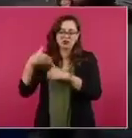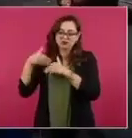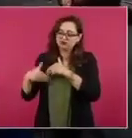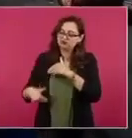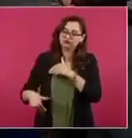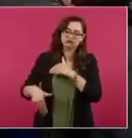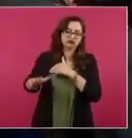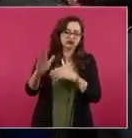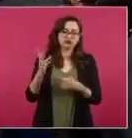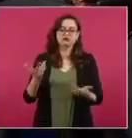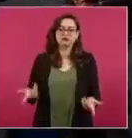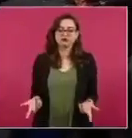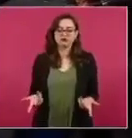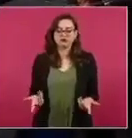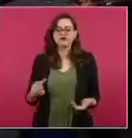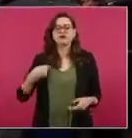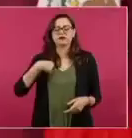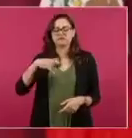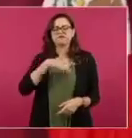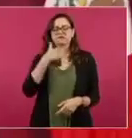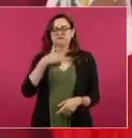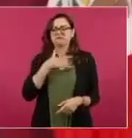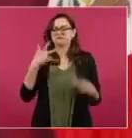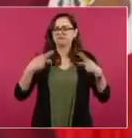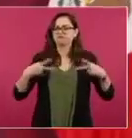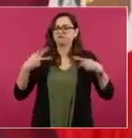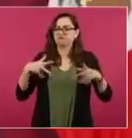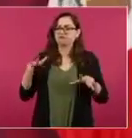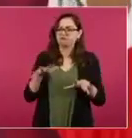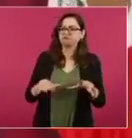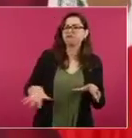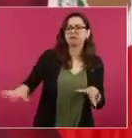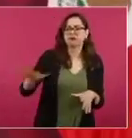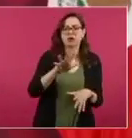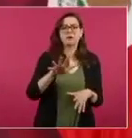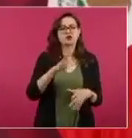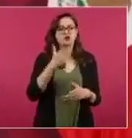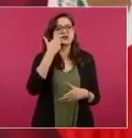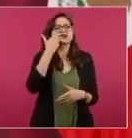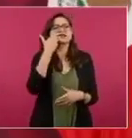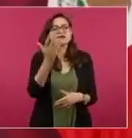estoy seguro que la gente va a querer que se continúe haciendo justicia.